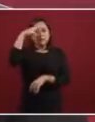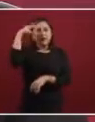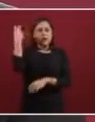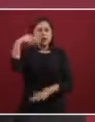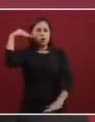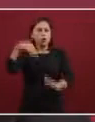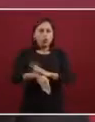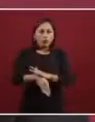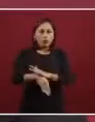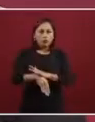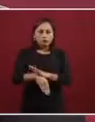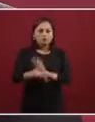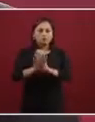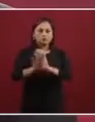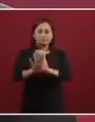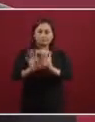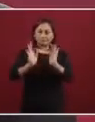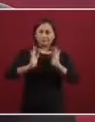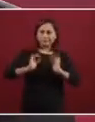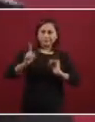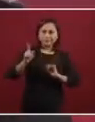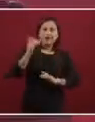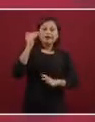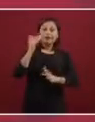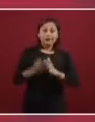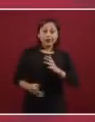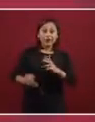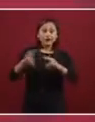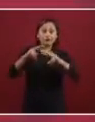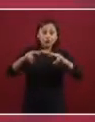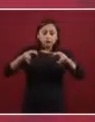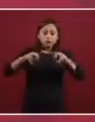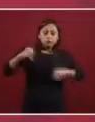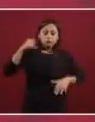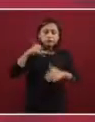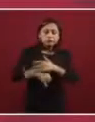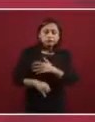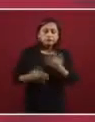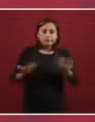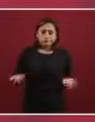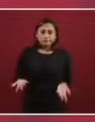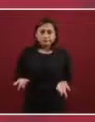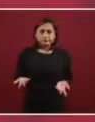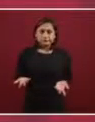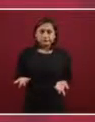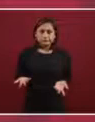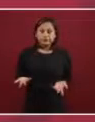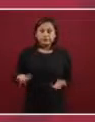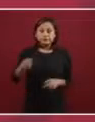Por lo general estos medios se dedicaron a aplaudir